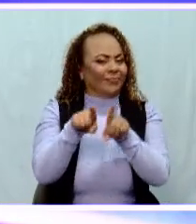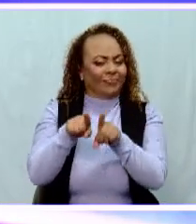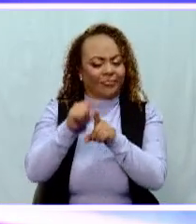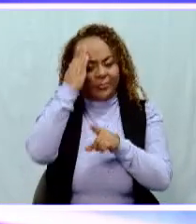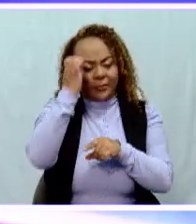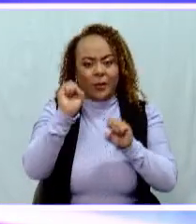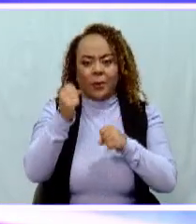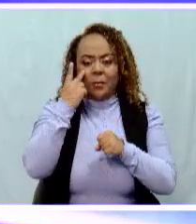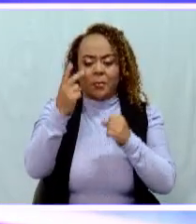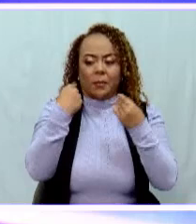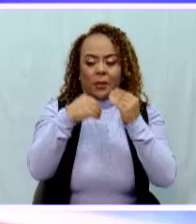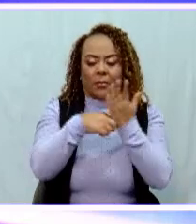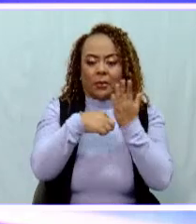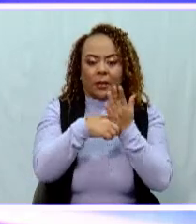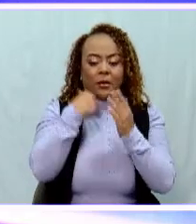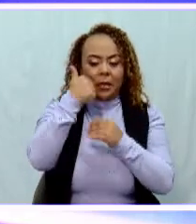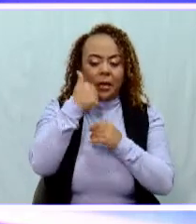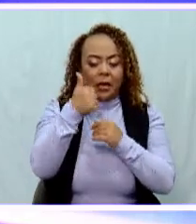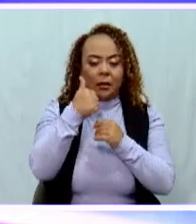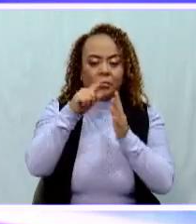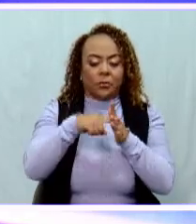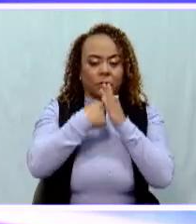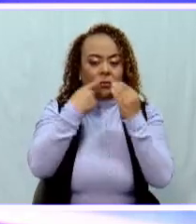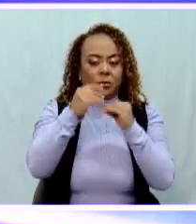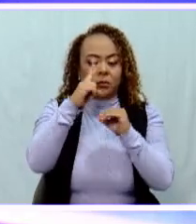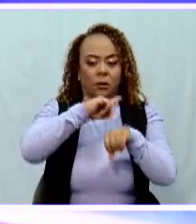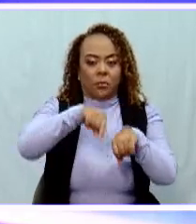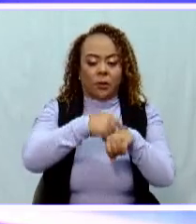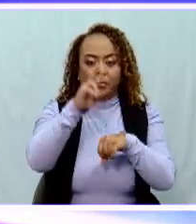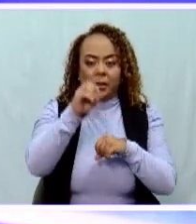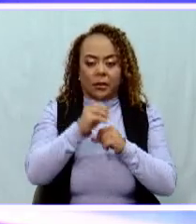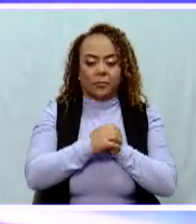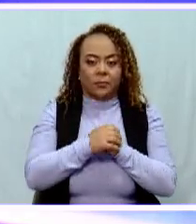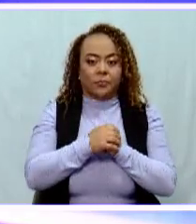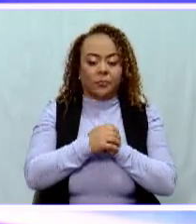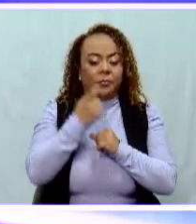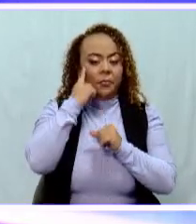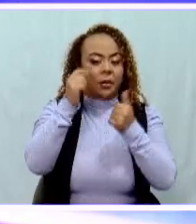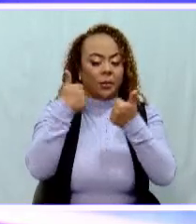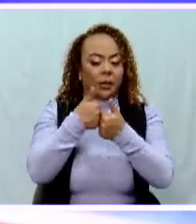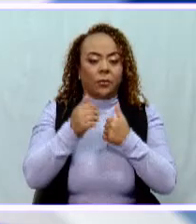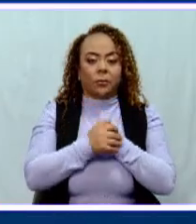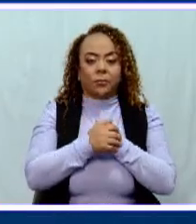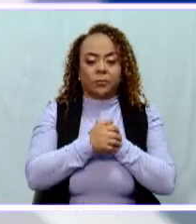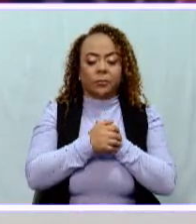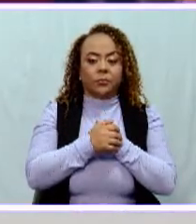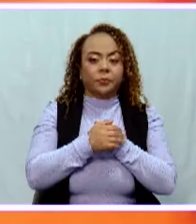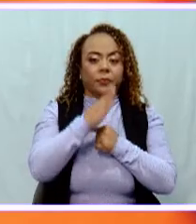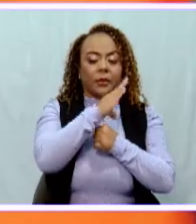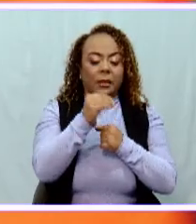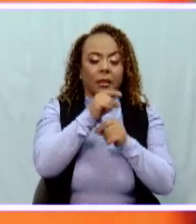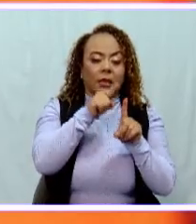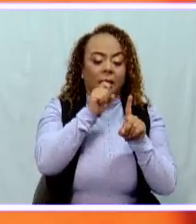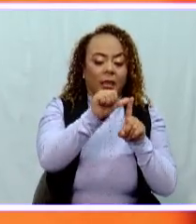no podemos ver lo de la venta de boleto la liga lo sacó hace hora 20 los boletos para el partido que